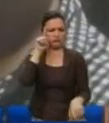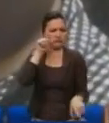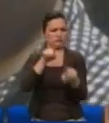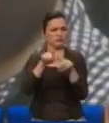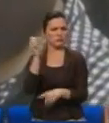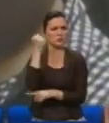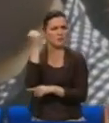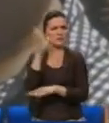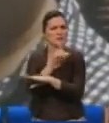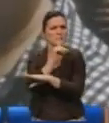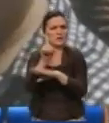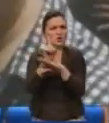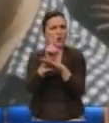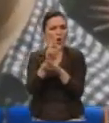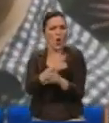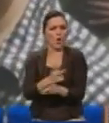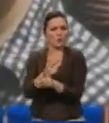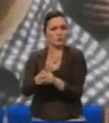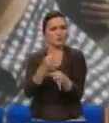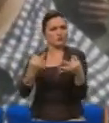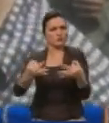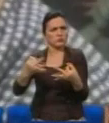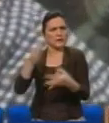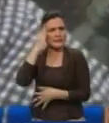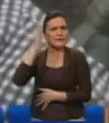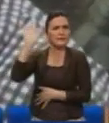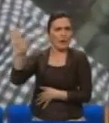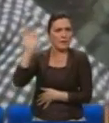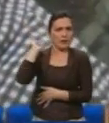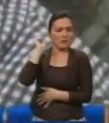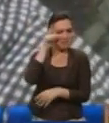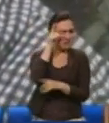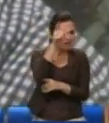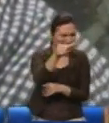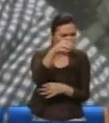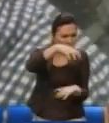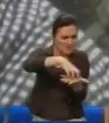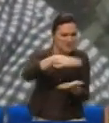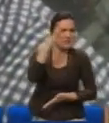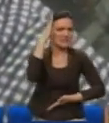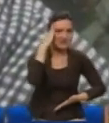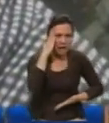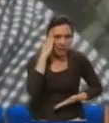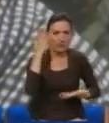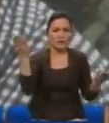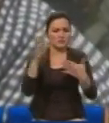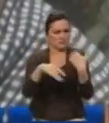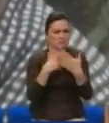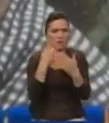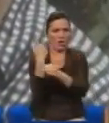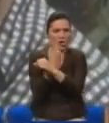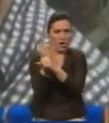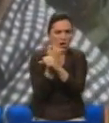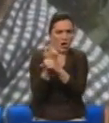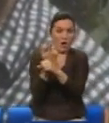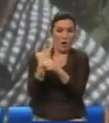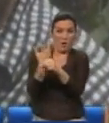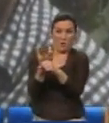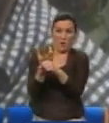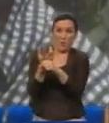la directora del Consejo de la Judicatura también ya tiene conocimiento, el señor fiscal provincial de la misma manera, y es un accidente aéreo, ¿no? En